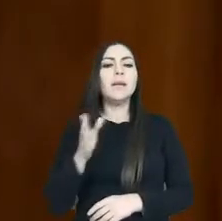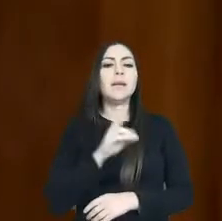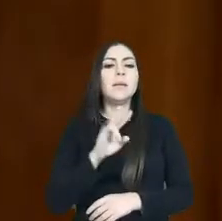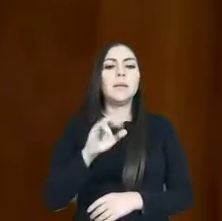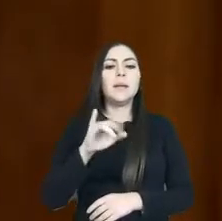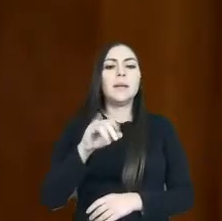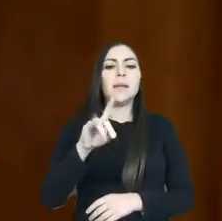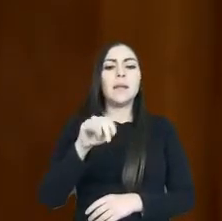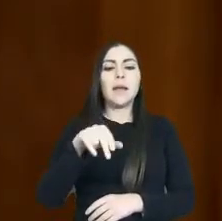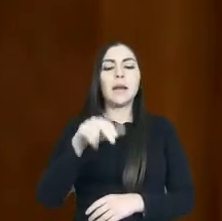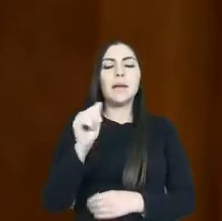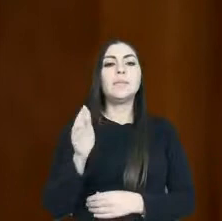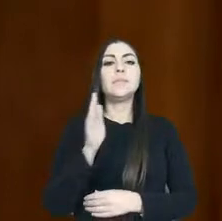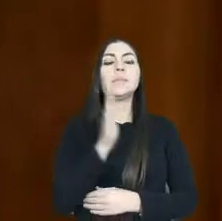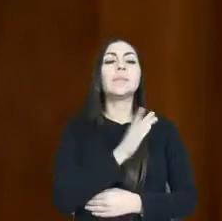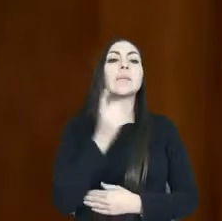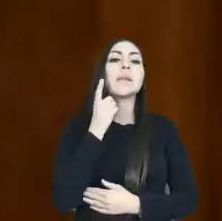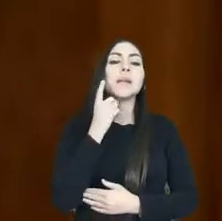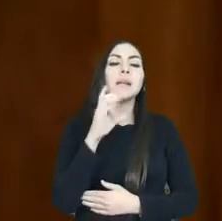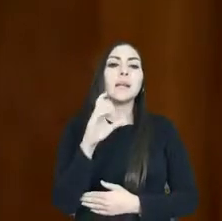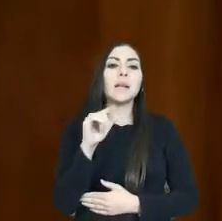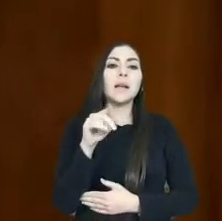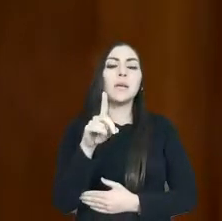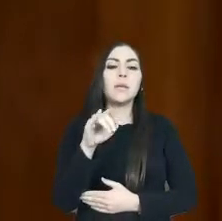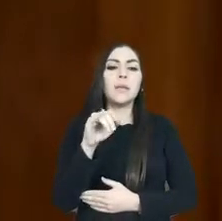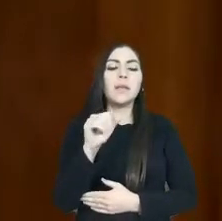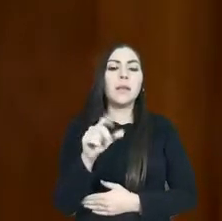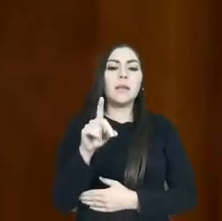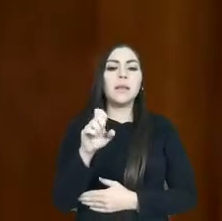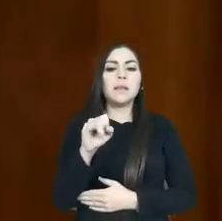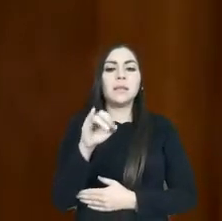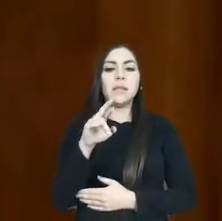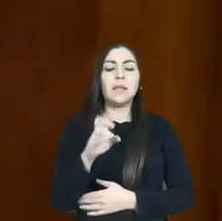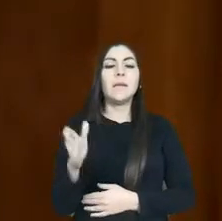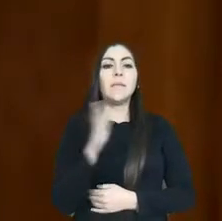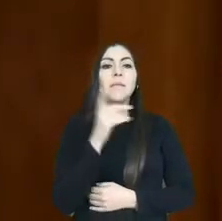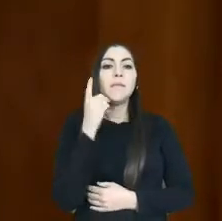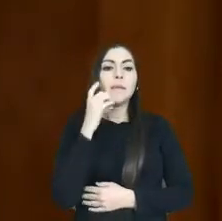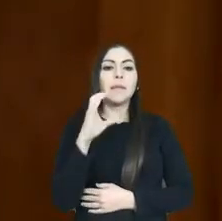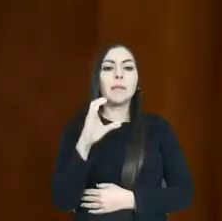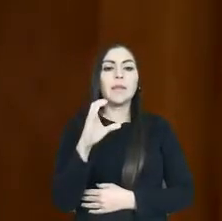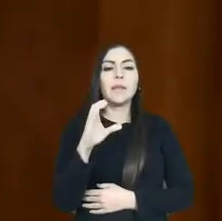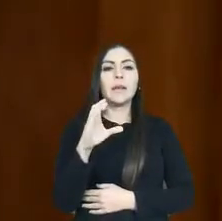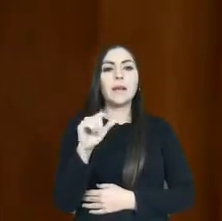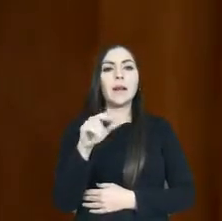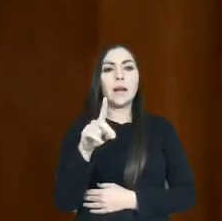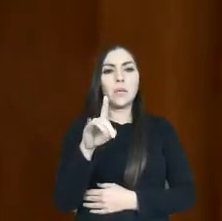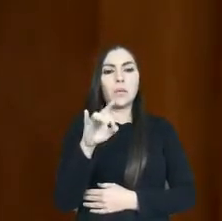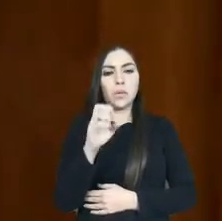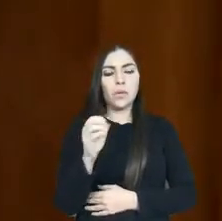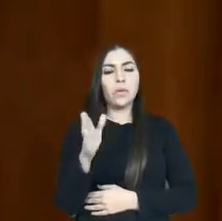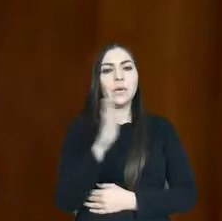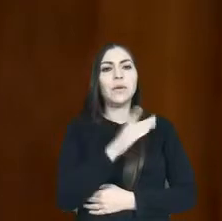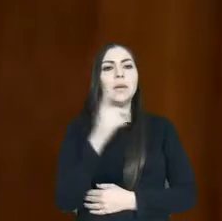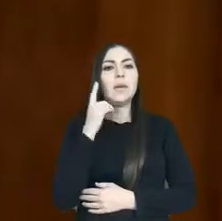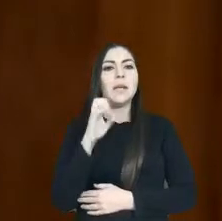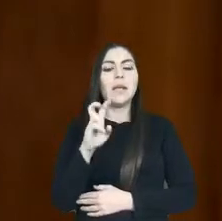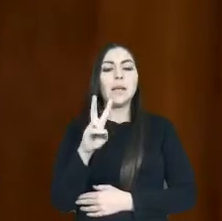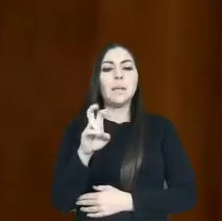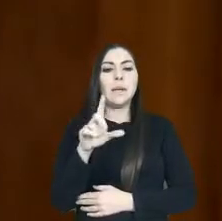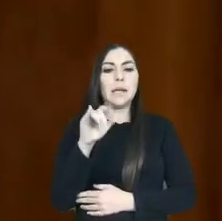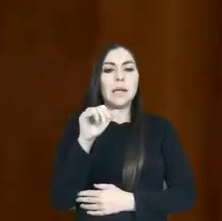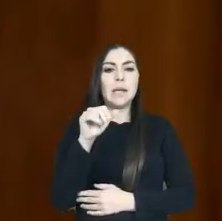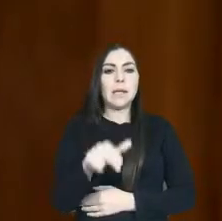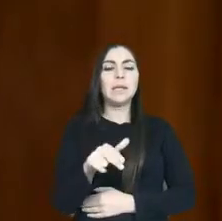Fuentes, a la diputada Claudia Desiré Morales, al diputado Nazario Gutiérrez, a la diputada Evelyn Osornio, al